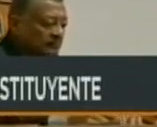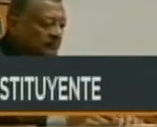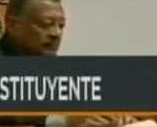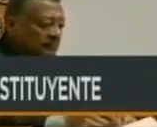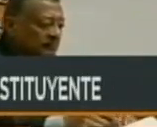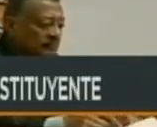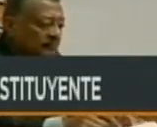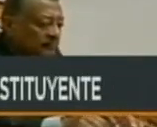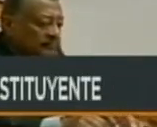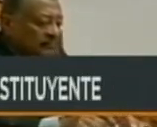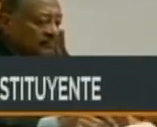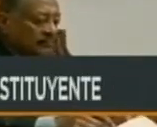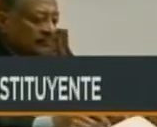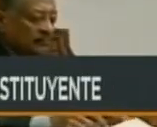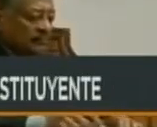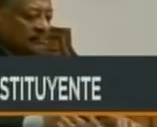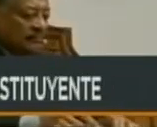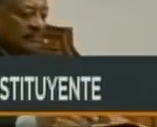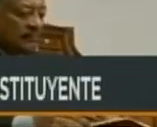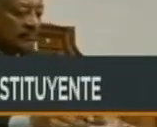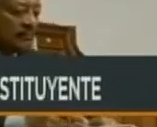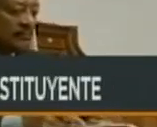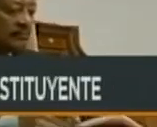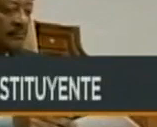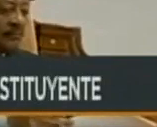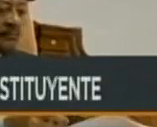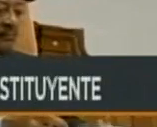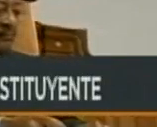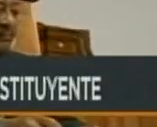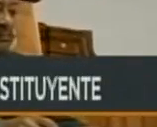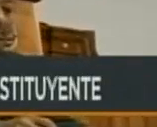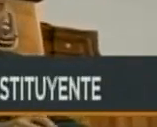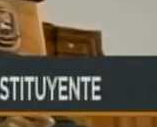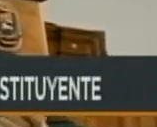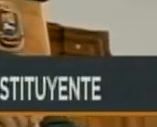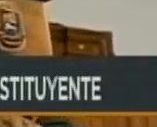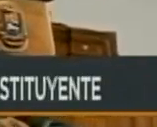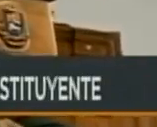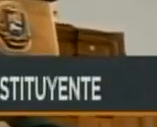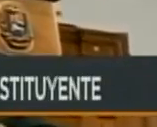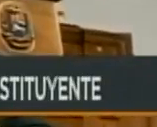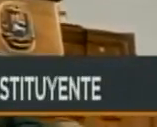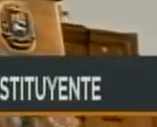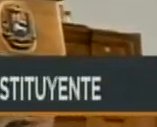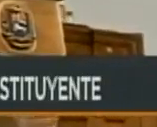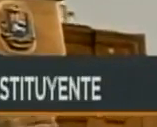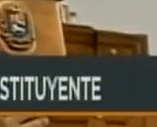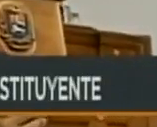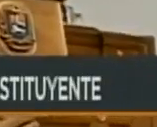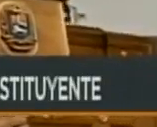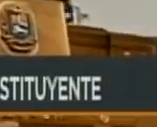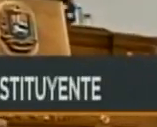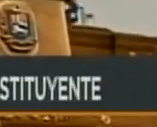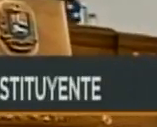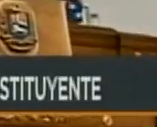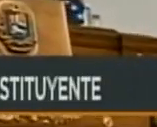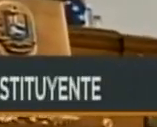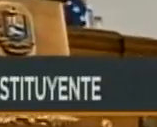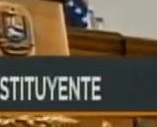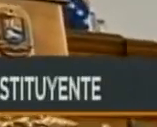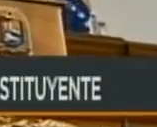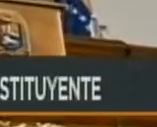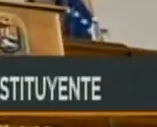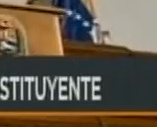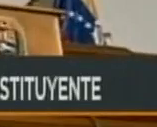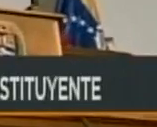Frías, decidió que la bandera de Cuba debía estar en el Panteón